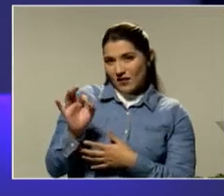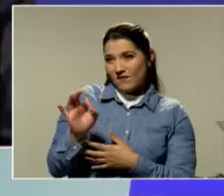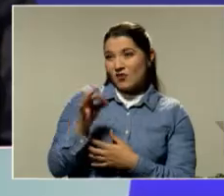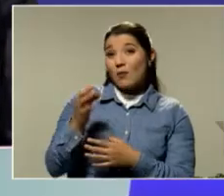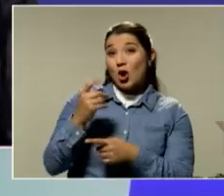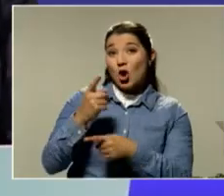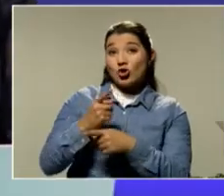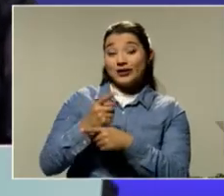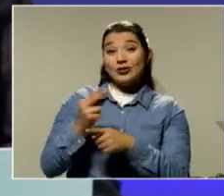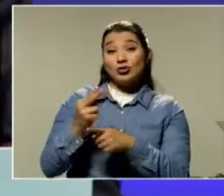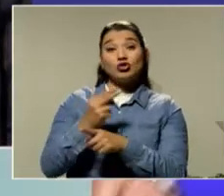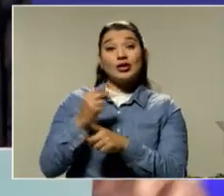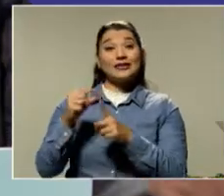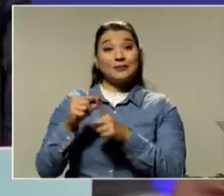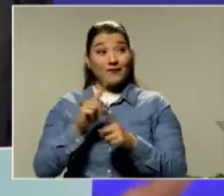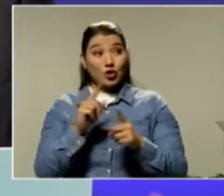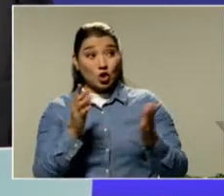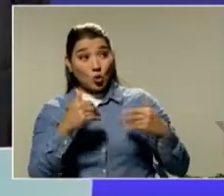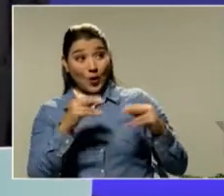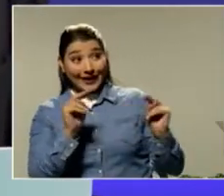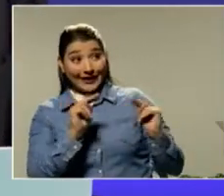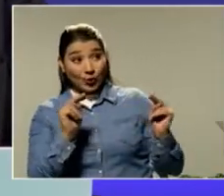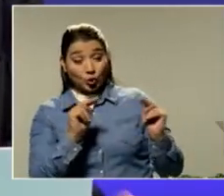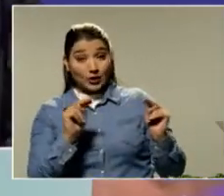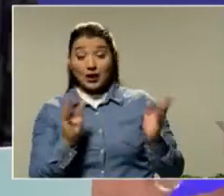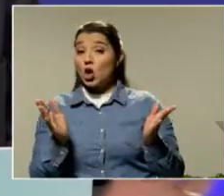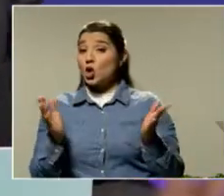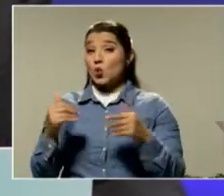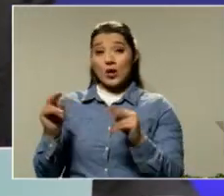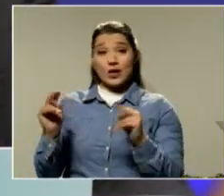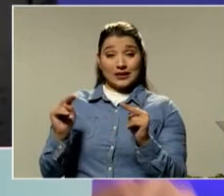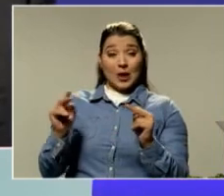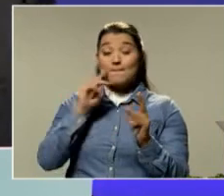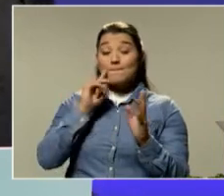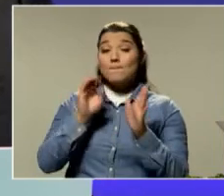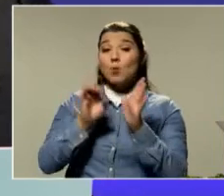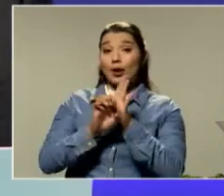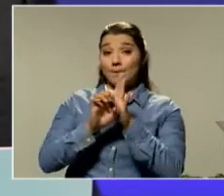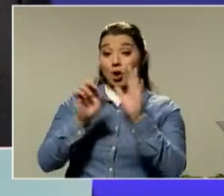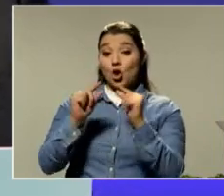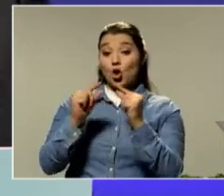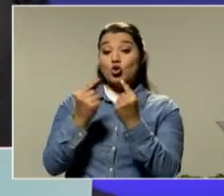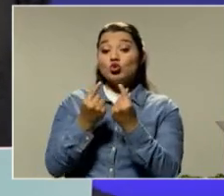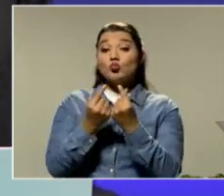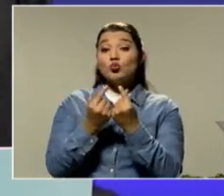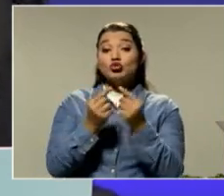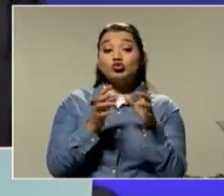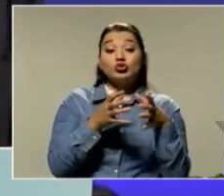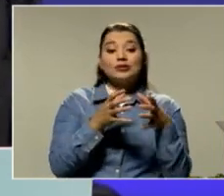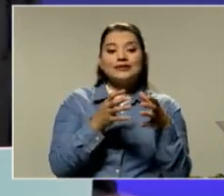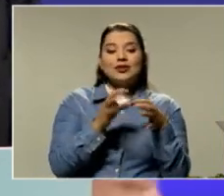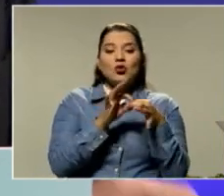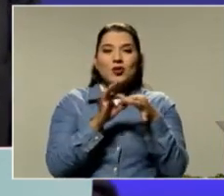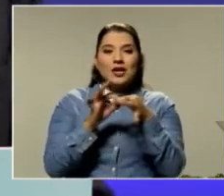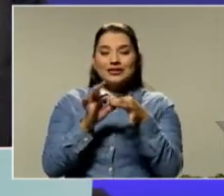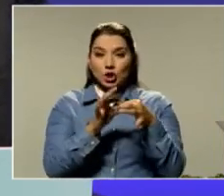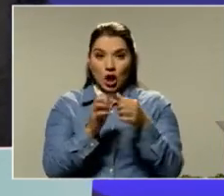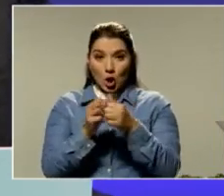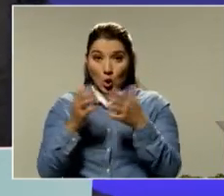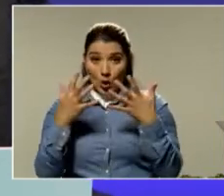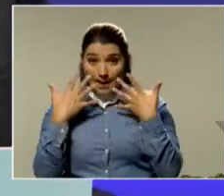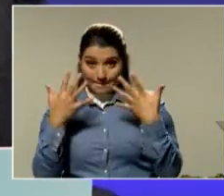El lenguaje no es neutral, exactamente. Por ejemplo, los grupos más cercanos a lo ambiental, a lo que realmente